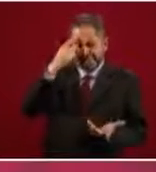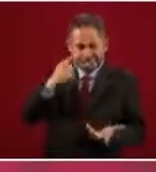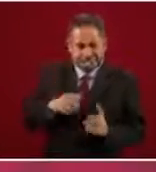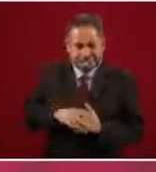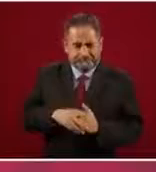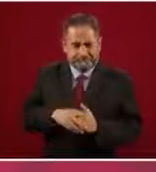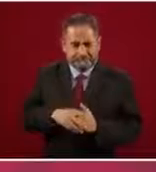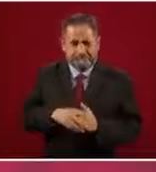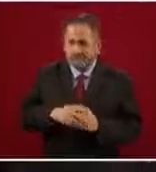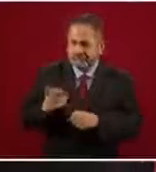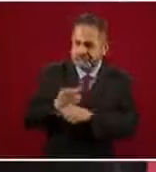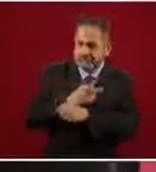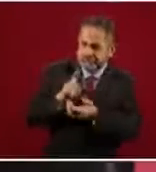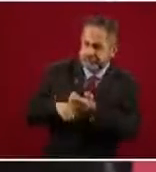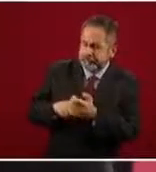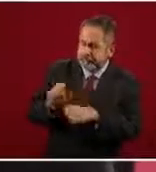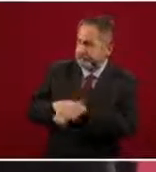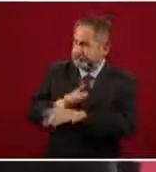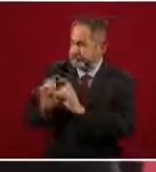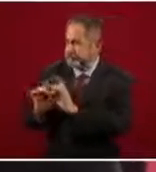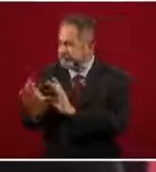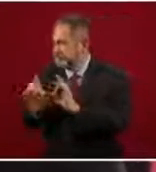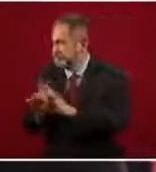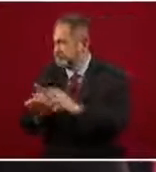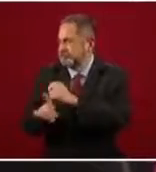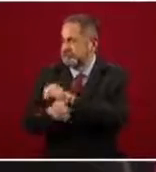cuando suceden estas cosas, cuando se tiene ya